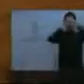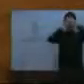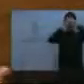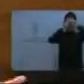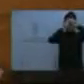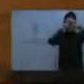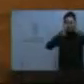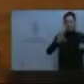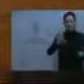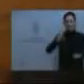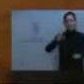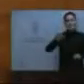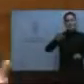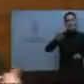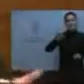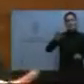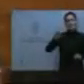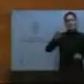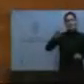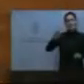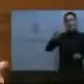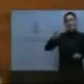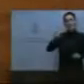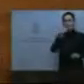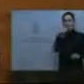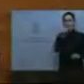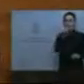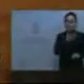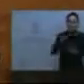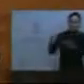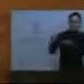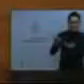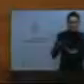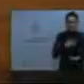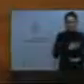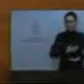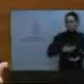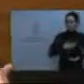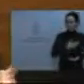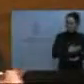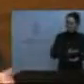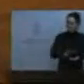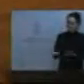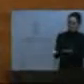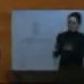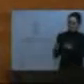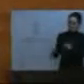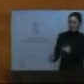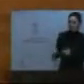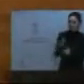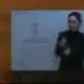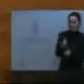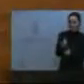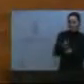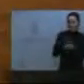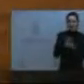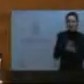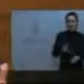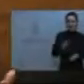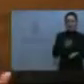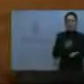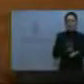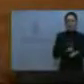muy amablemente la atienden, la reciben, como sucede en todos los hospitales donde trabajan